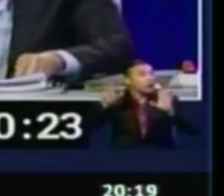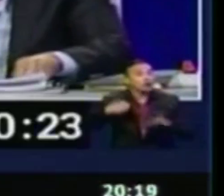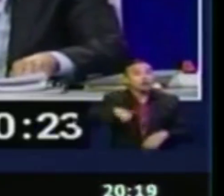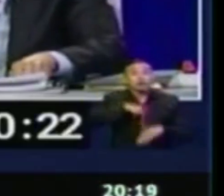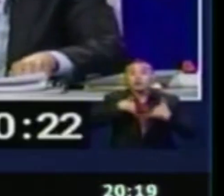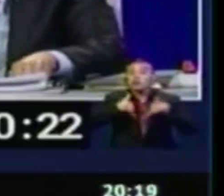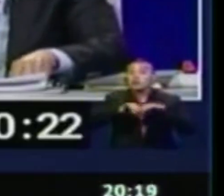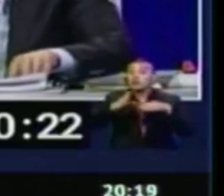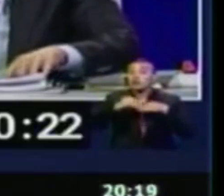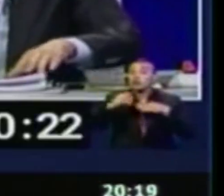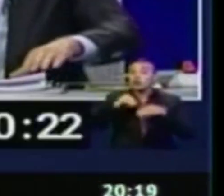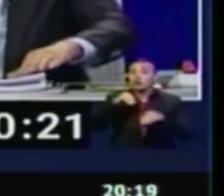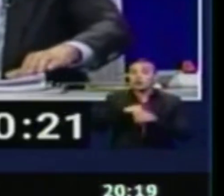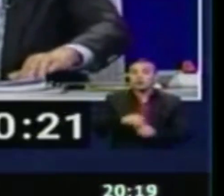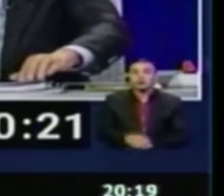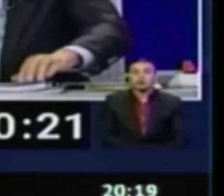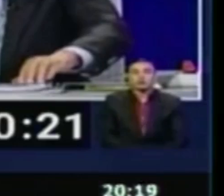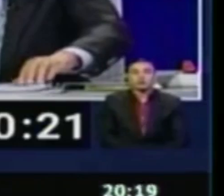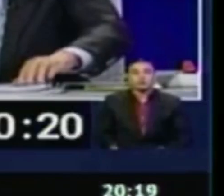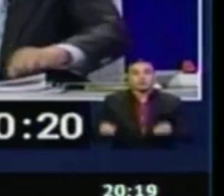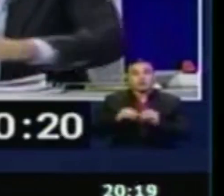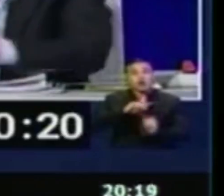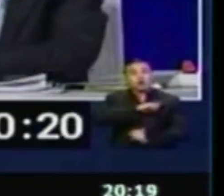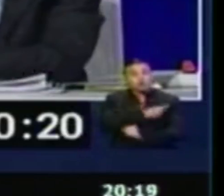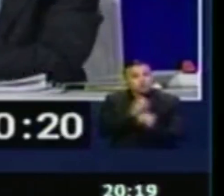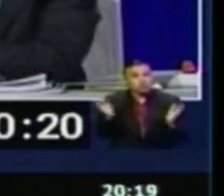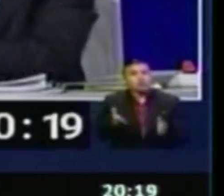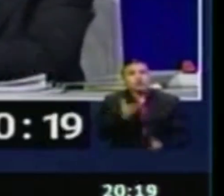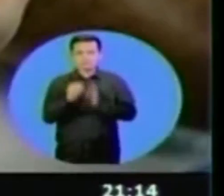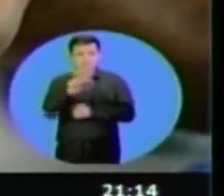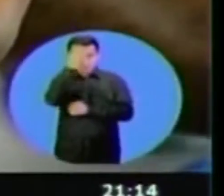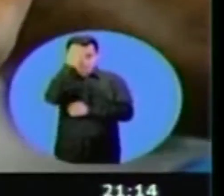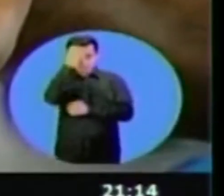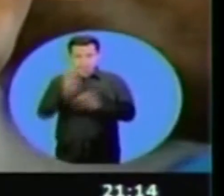propuestas y expectativas de los candidatos a la presidencia, se lo realice con